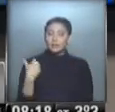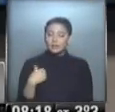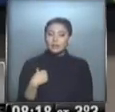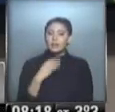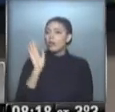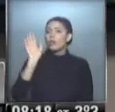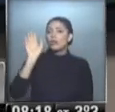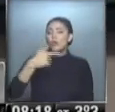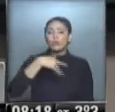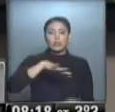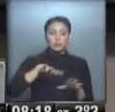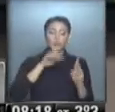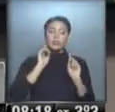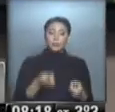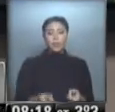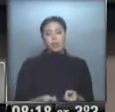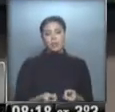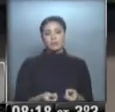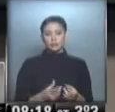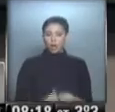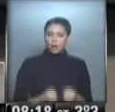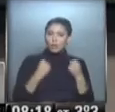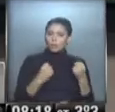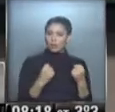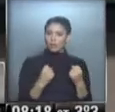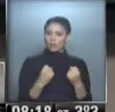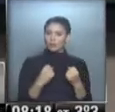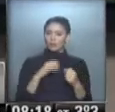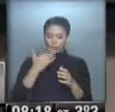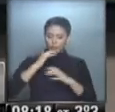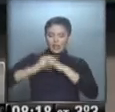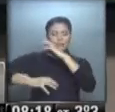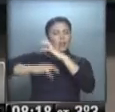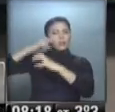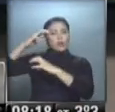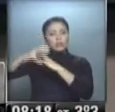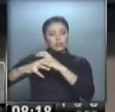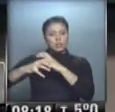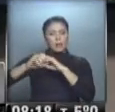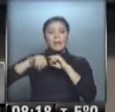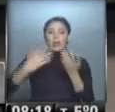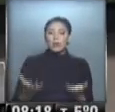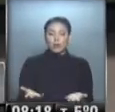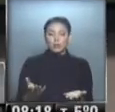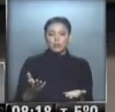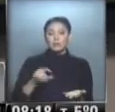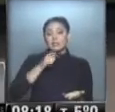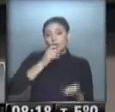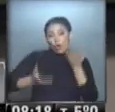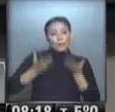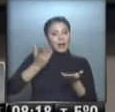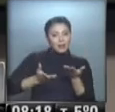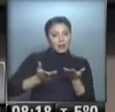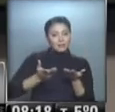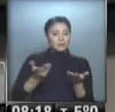en muchos otros casos, viene sosteniendo un desarrollo mucho mejor que